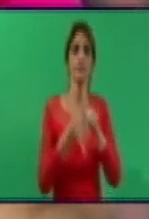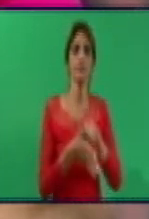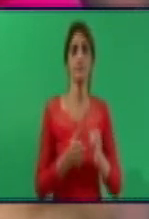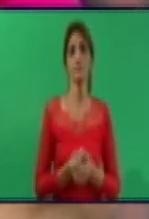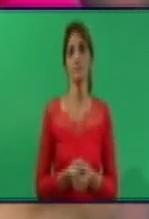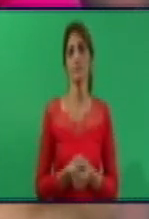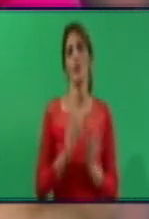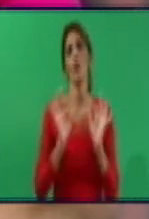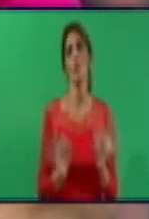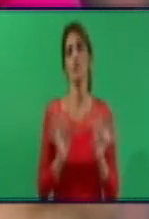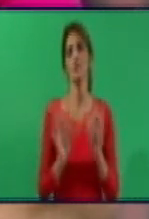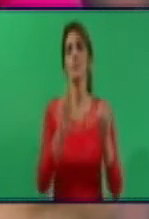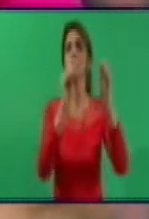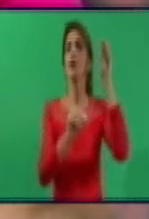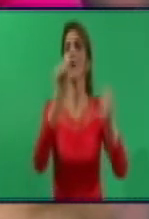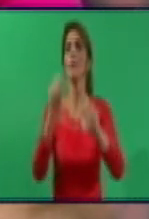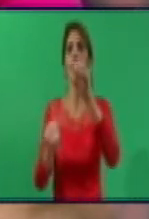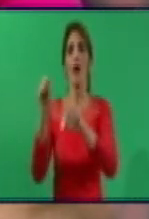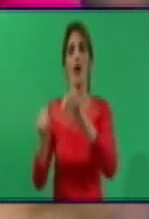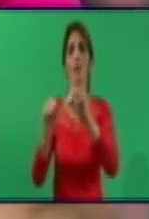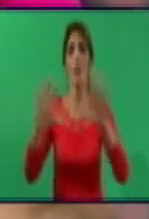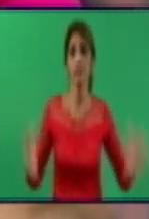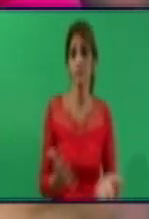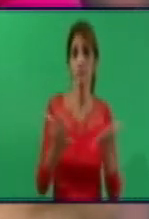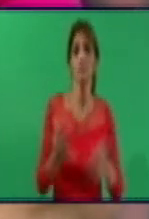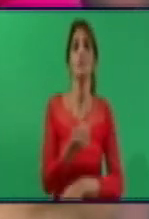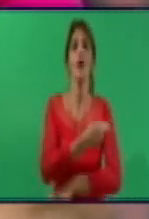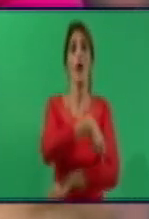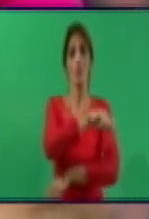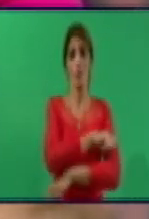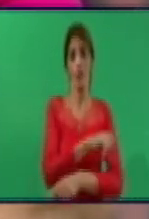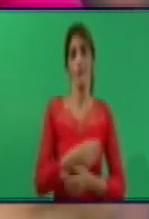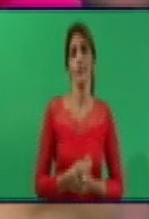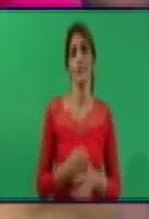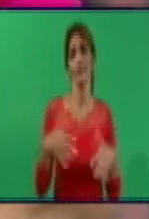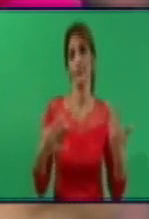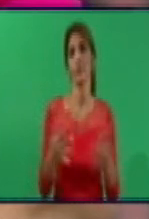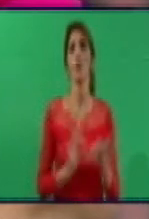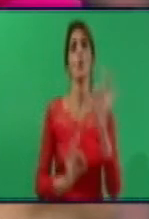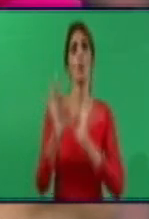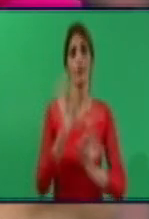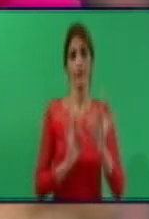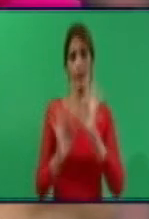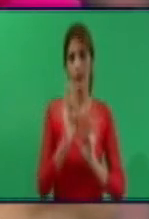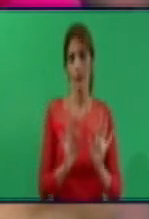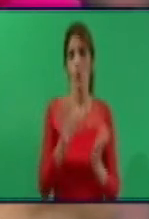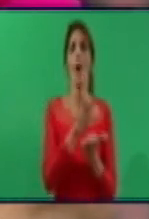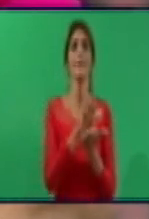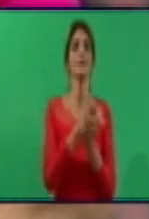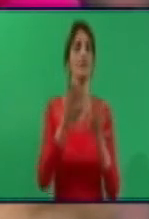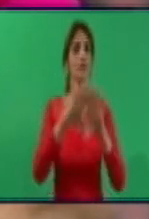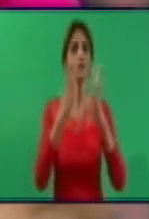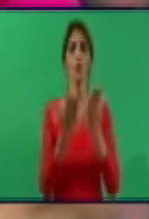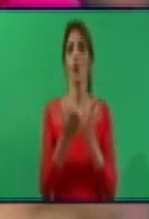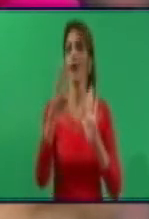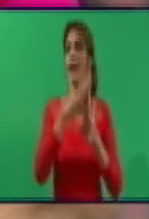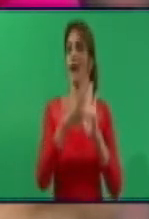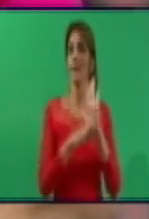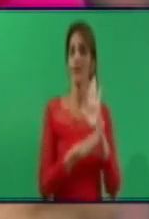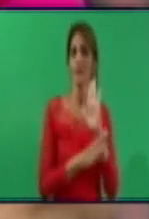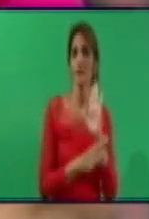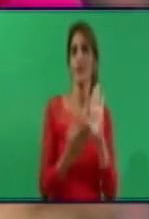siempre, a la población a cuidarnos, a mantener las medidas básicas, los pilares básicos para el enfrentamiento a esta